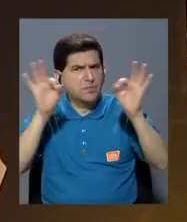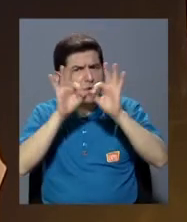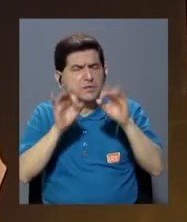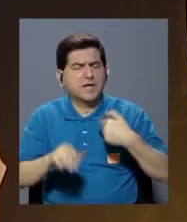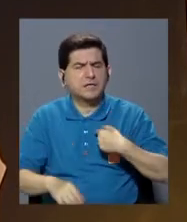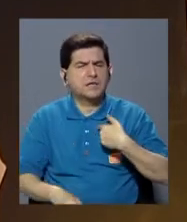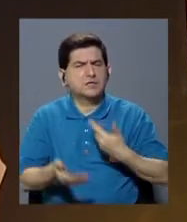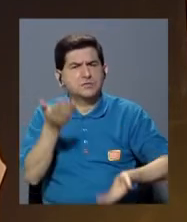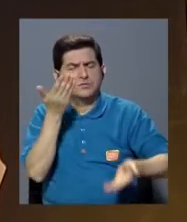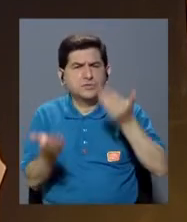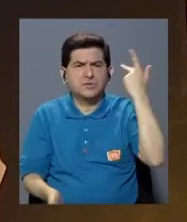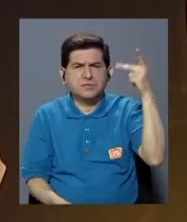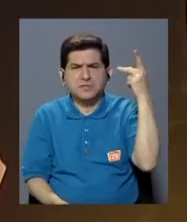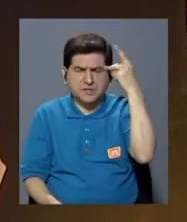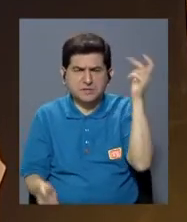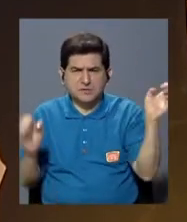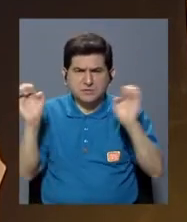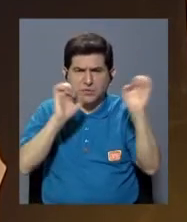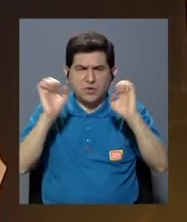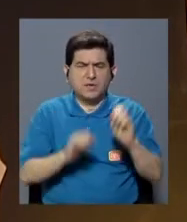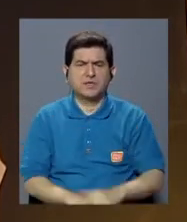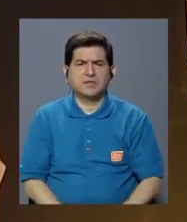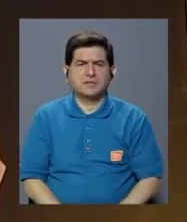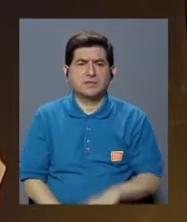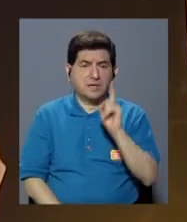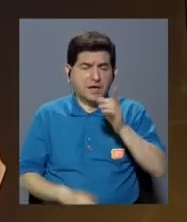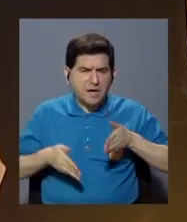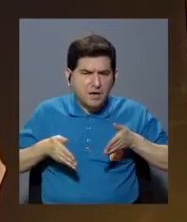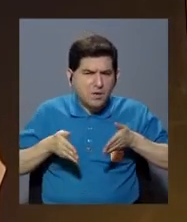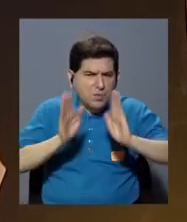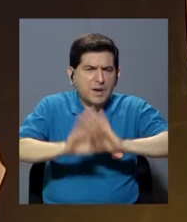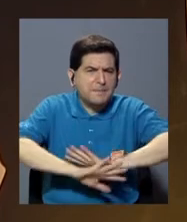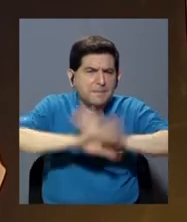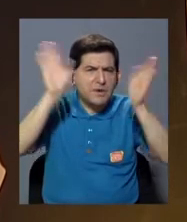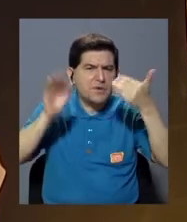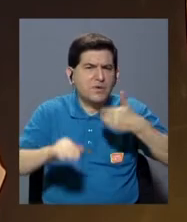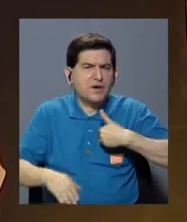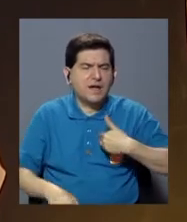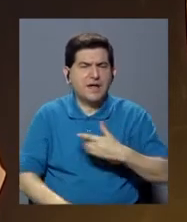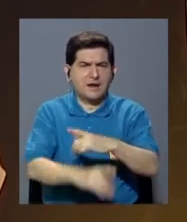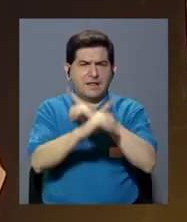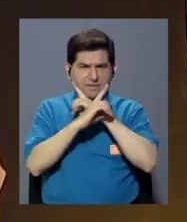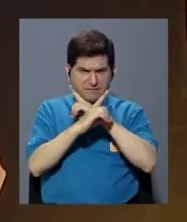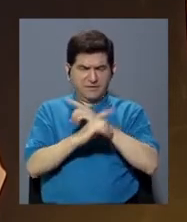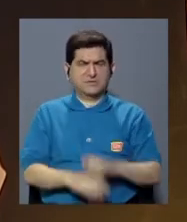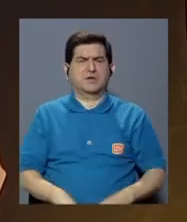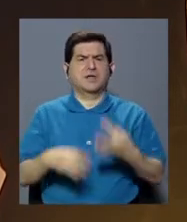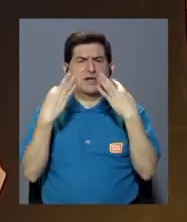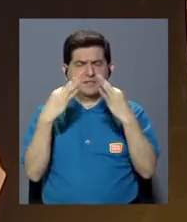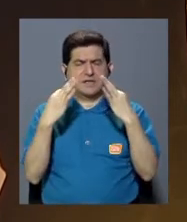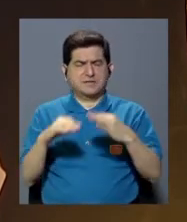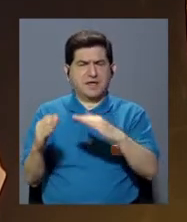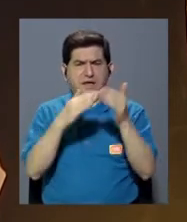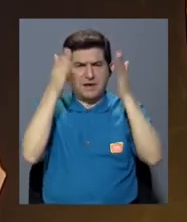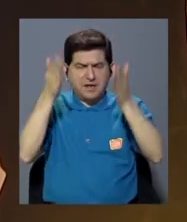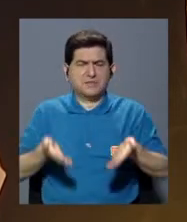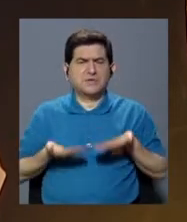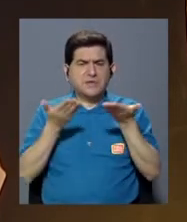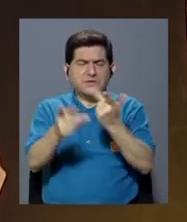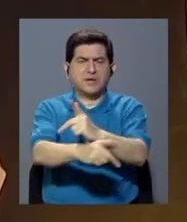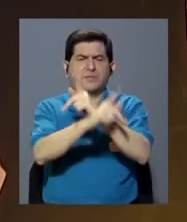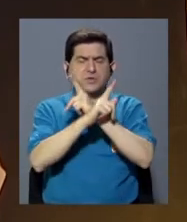pero yo iría sobre la política energética. ¿Existe una hoja de ruta clara de parte de la Defensoría para proteger a la